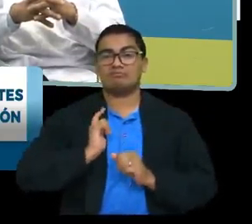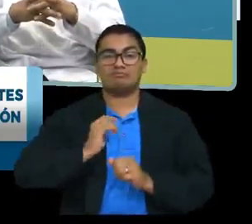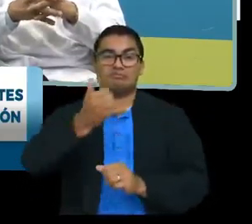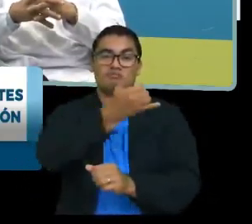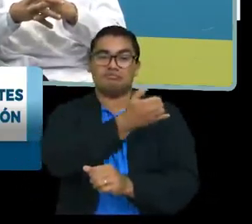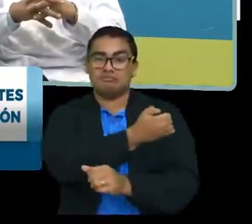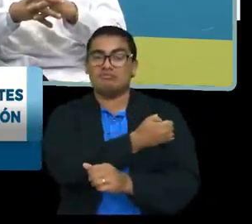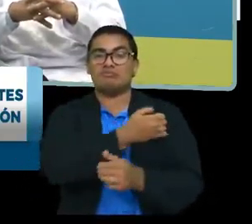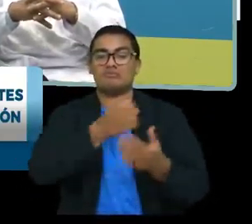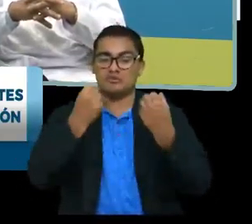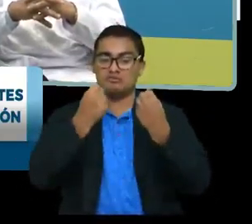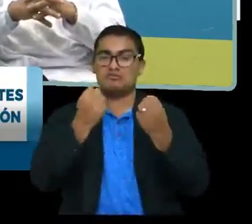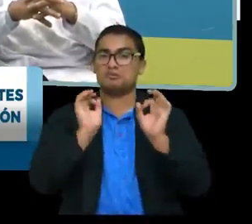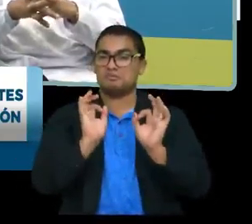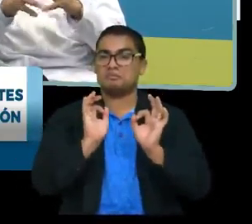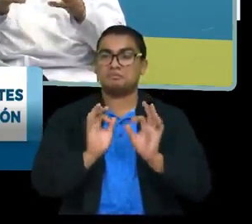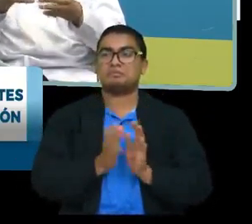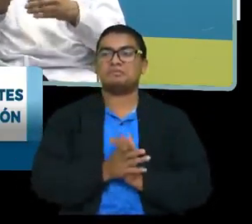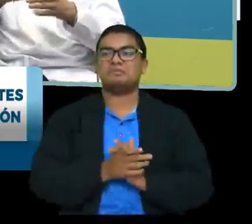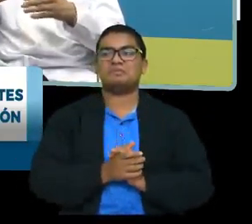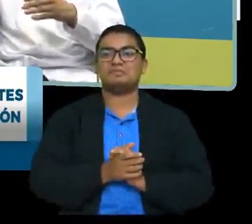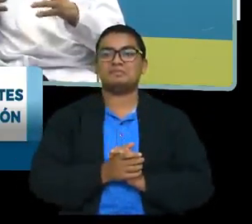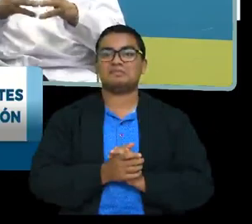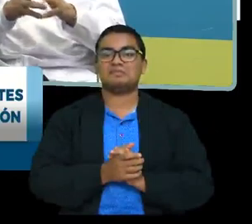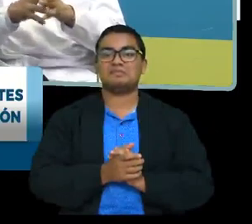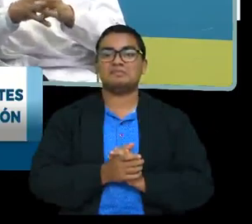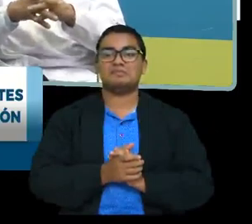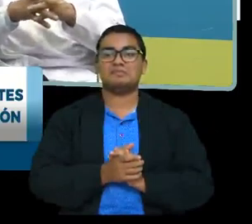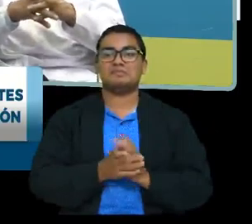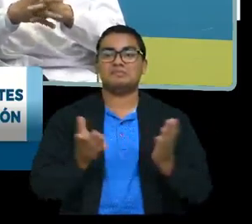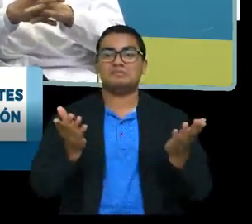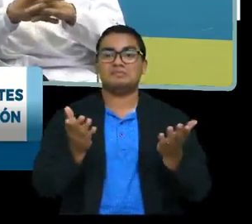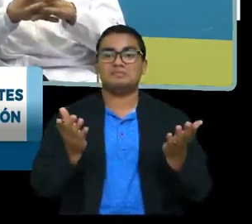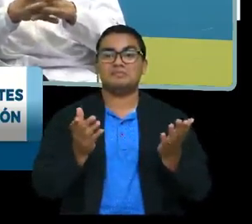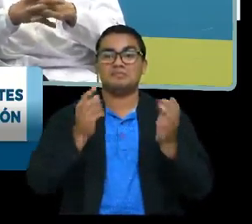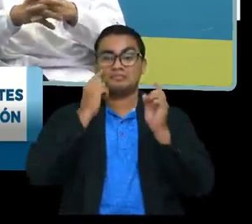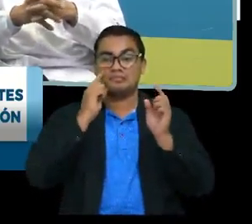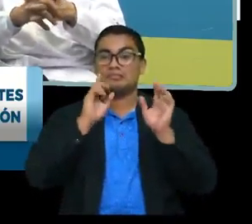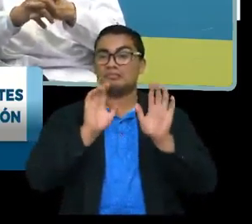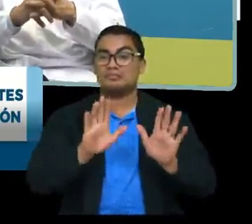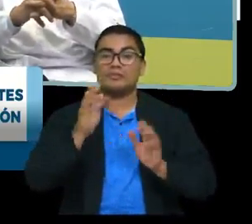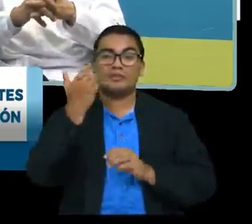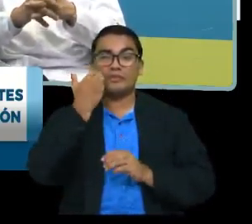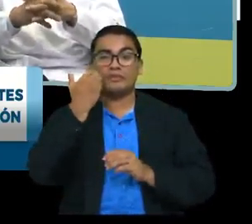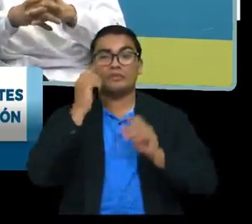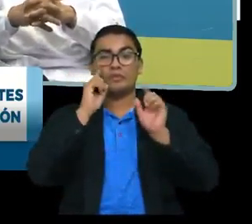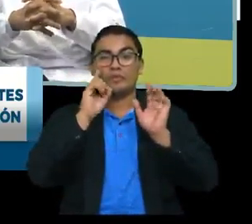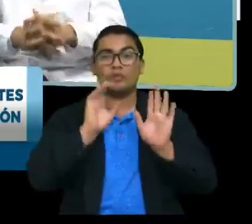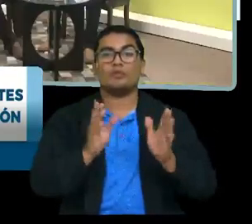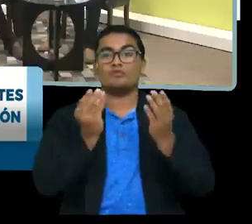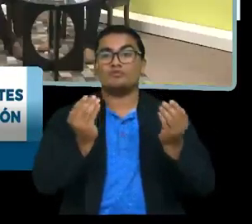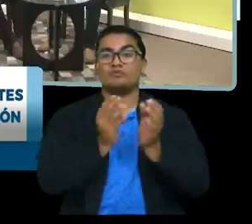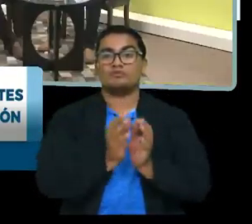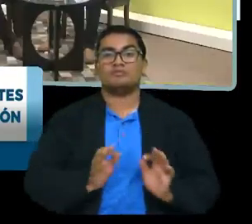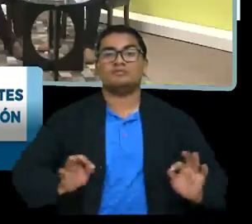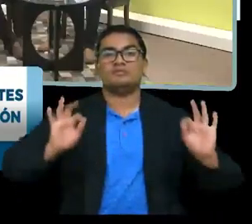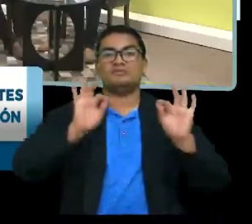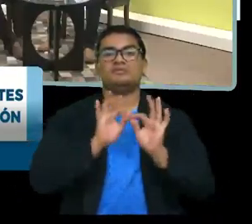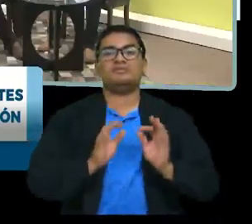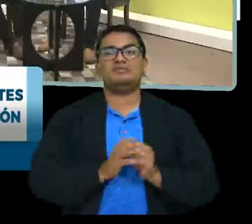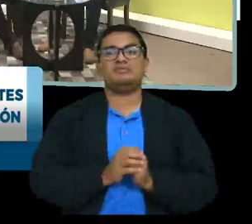completo y que pues para evitar que ellos presenten enfermedades. Ya, muy importante, doctor.